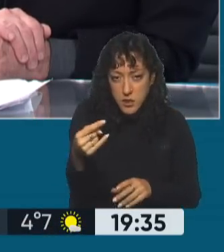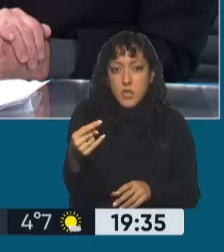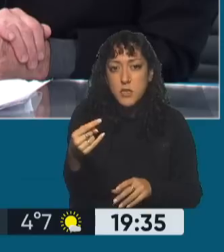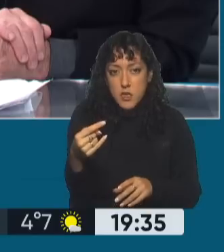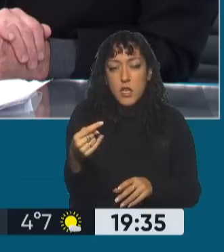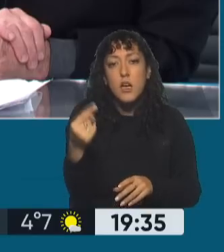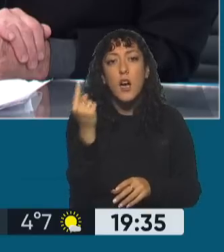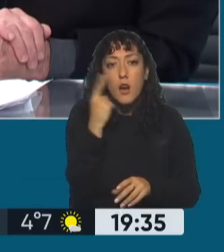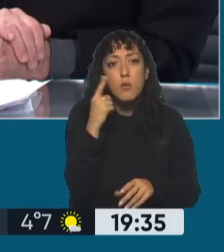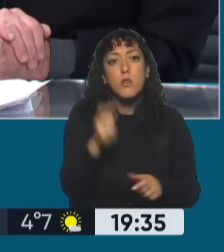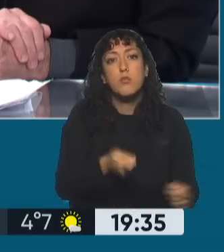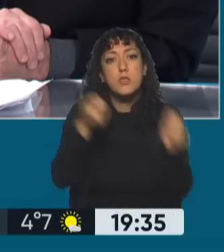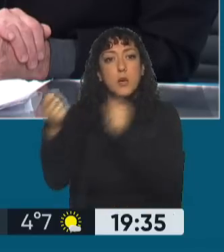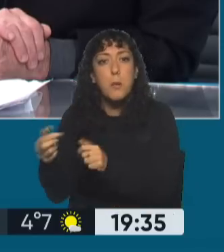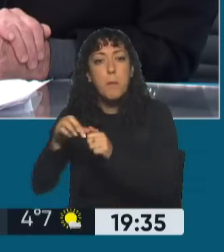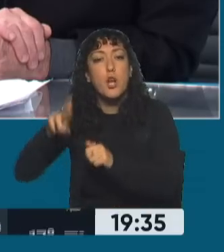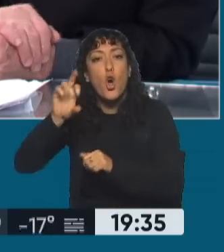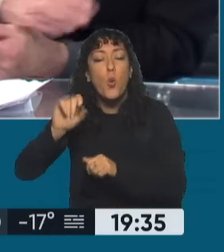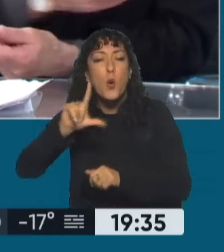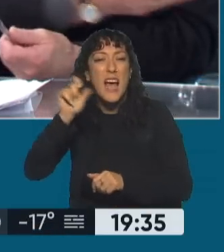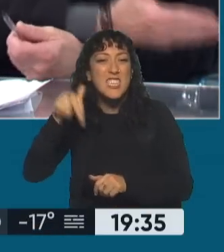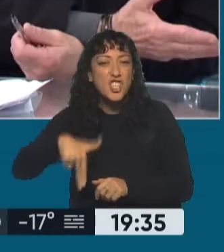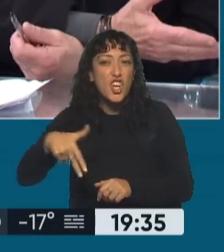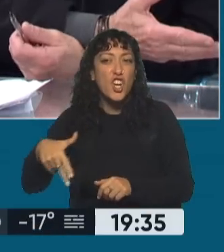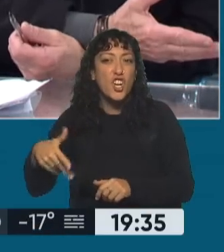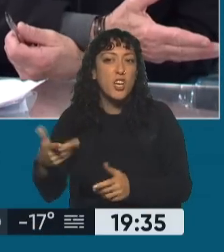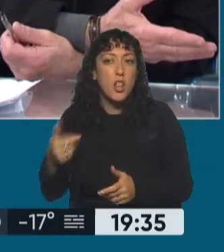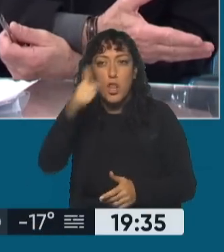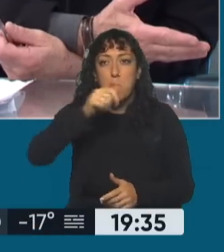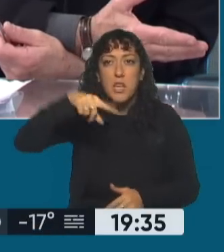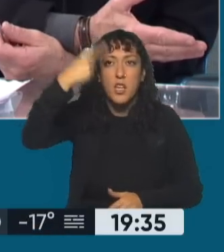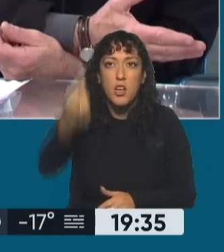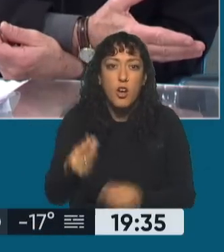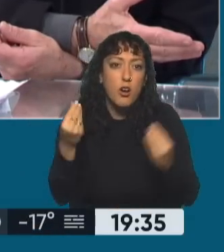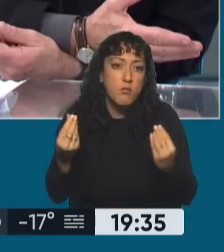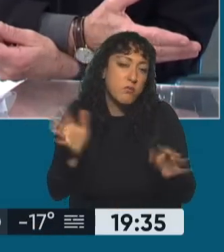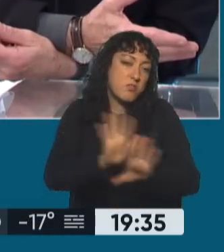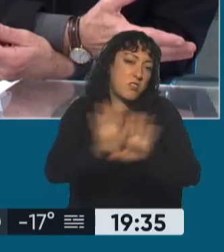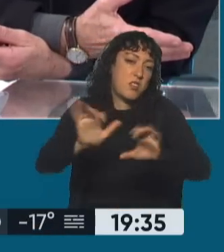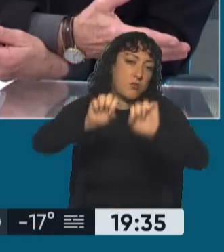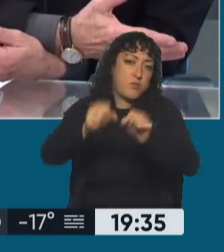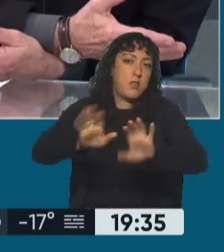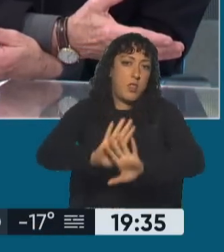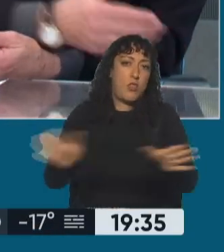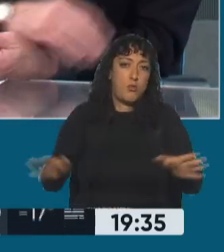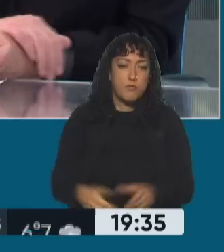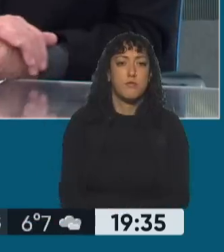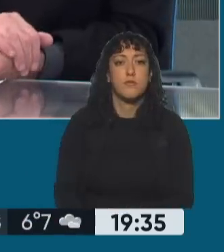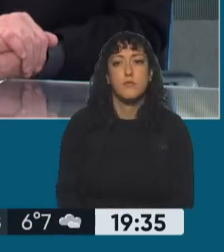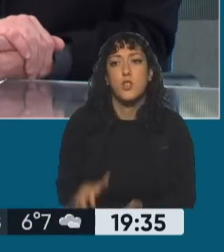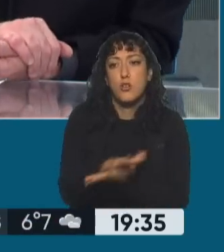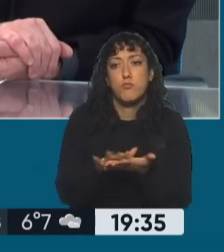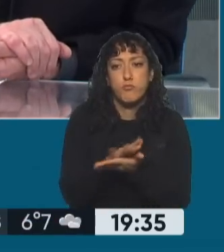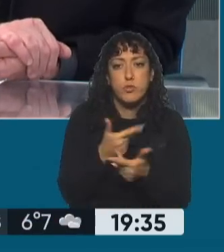correr vista luego a la Procuración para que vuelva a emitir opinión. Pero está jugado, las elecciones son el domingo. No, eso ya está. Ya está suspendido. Está suspendido. Pero, claro. No vuelta atrás. Para mí hay